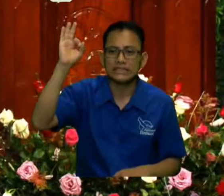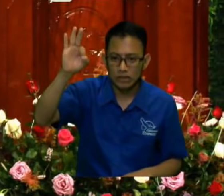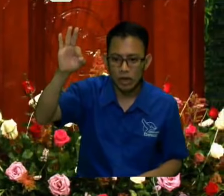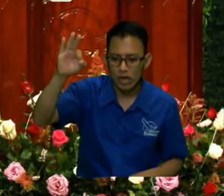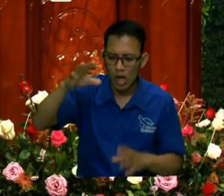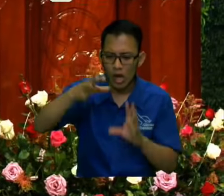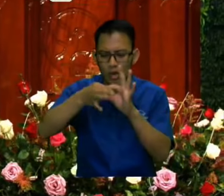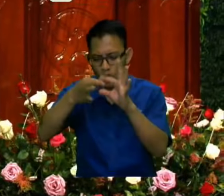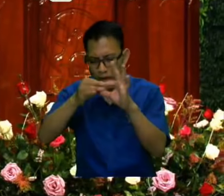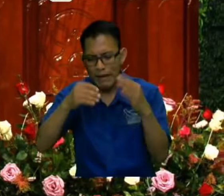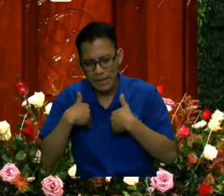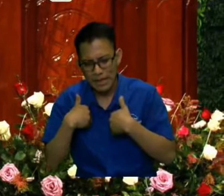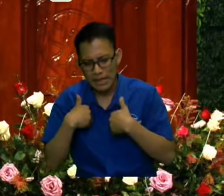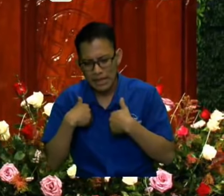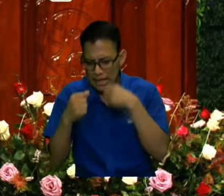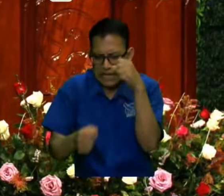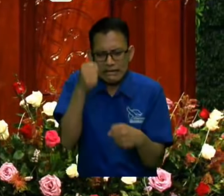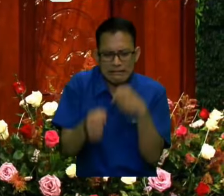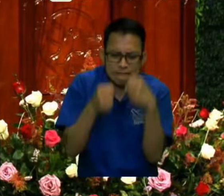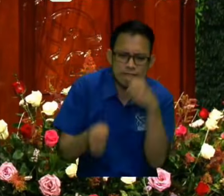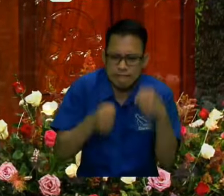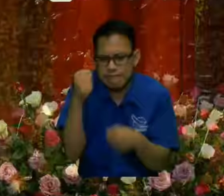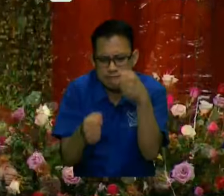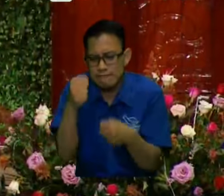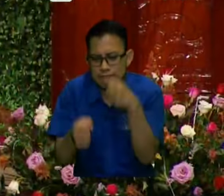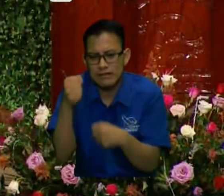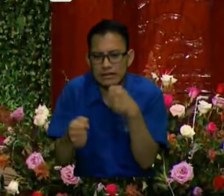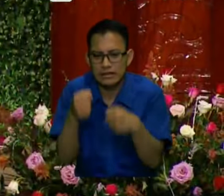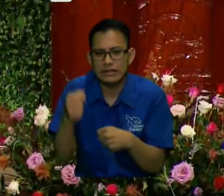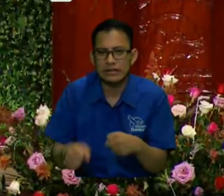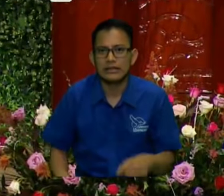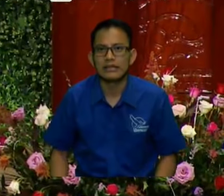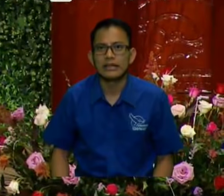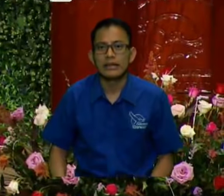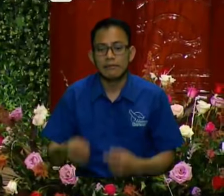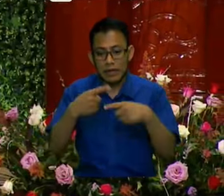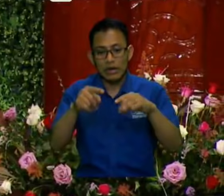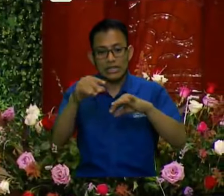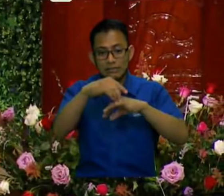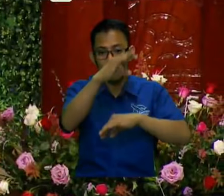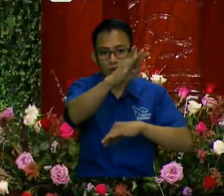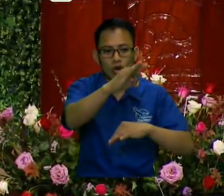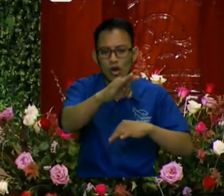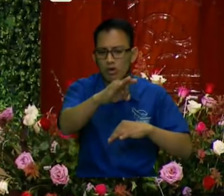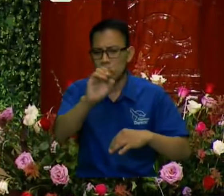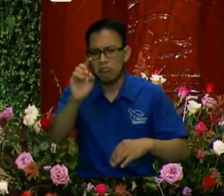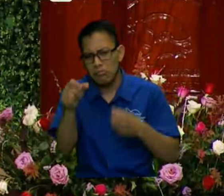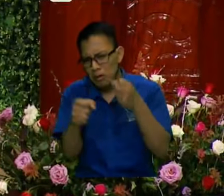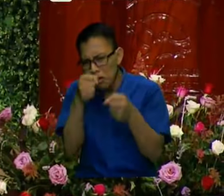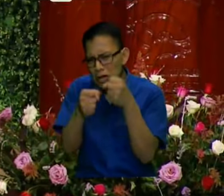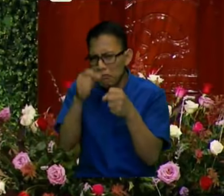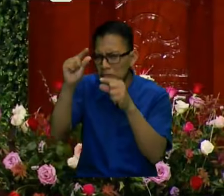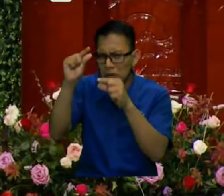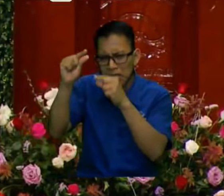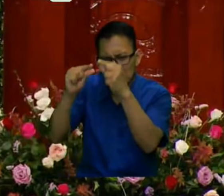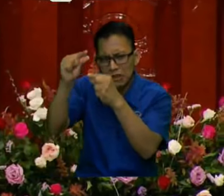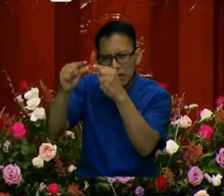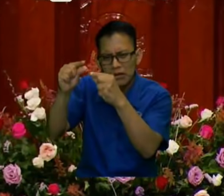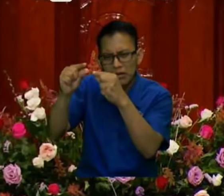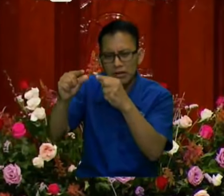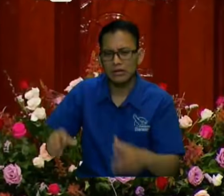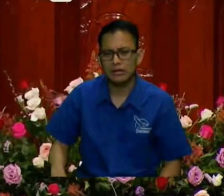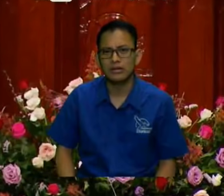y su esposo también, pero no tanto, pero él es preparador físico. Entonces él, aparte de ser pastores,